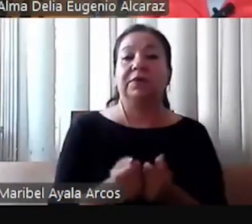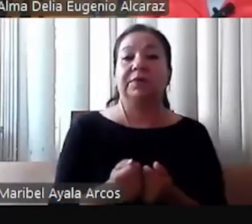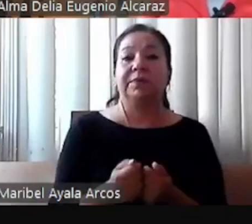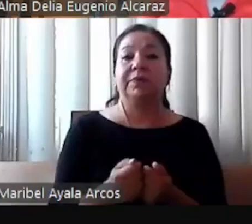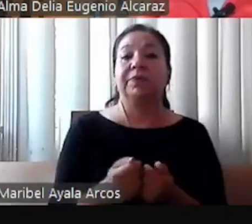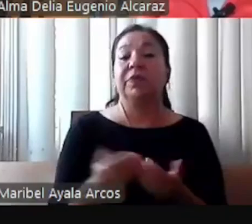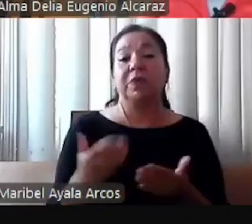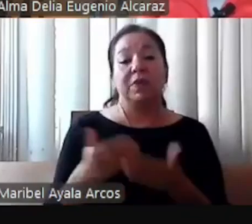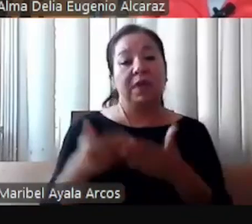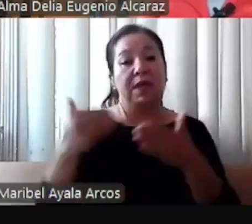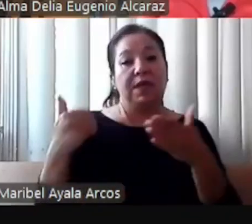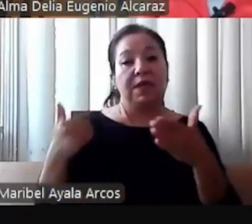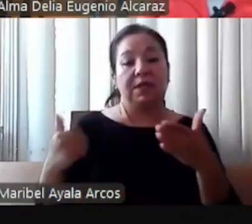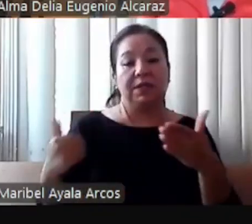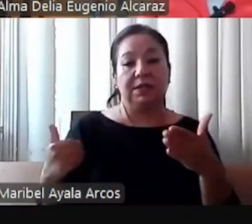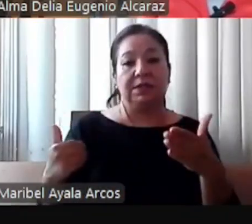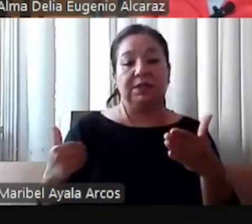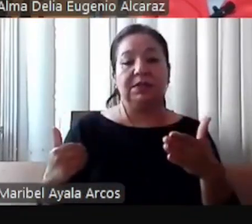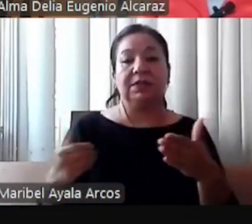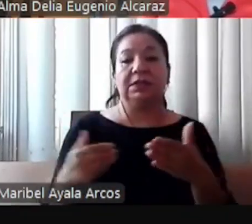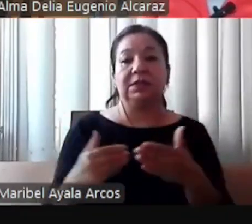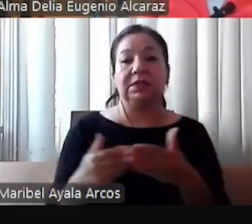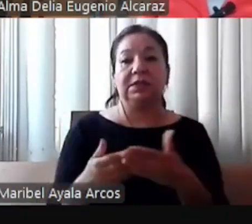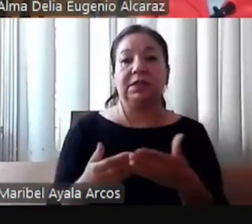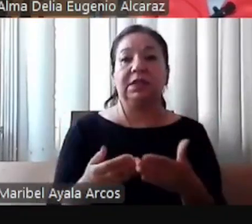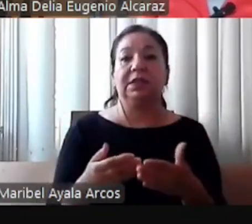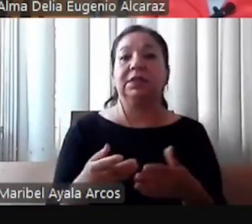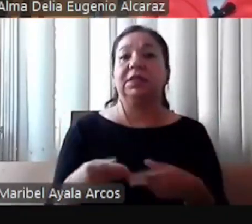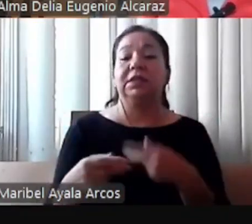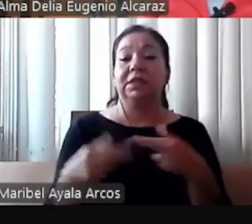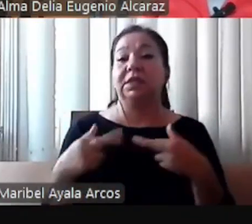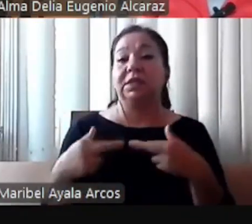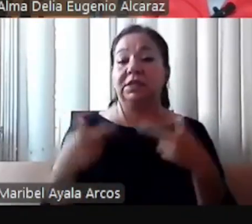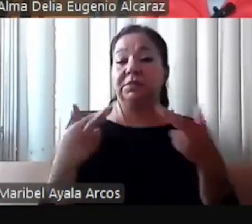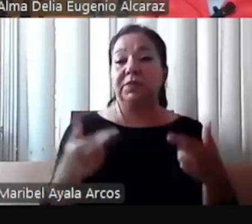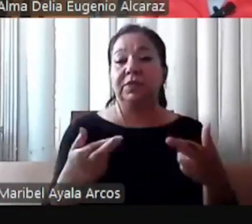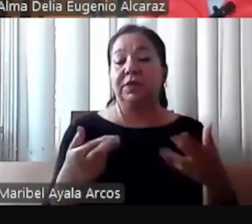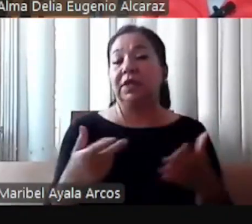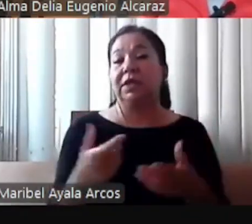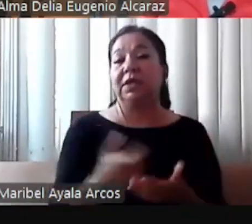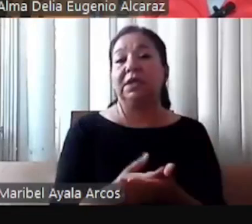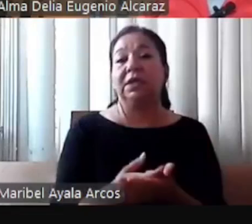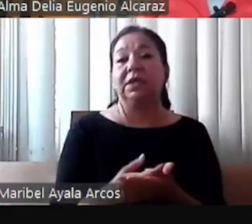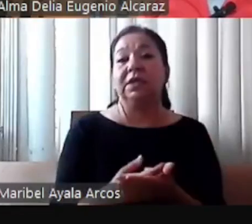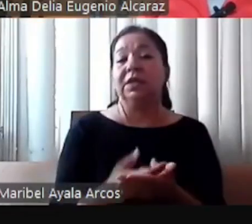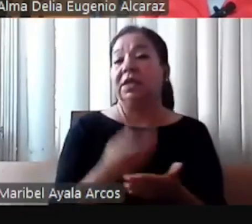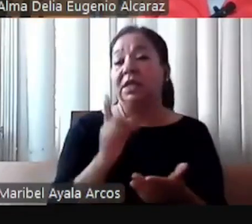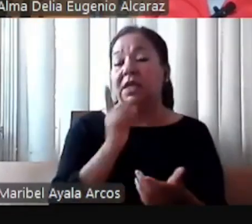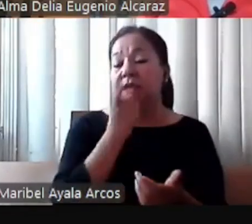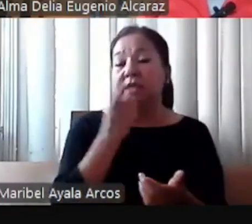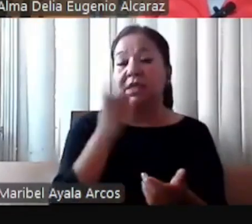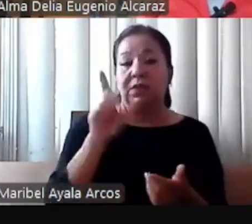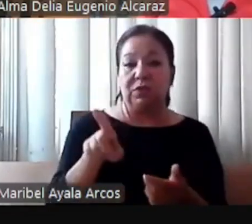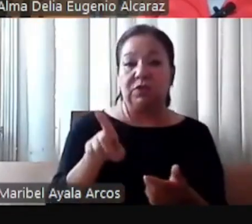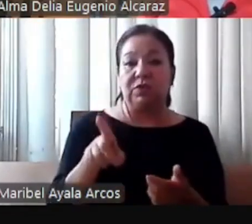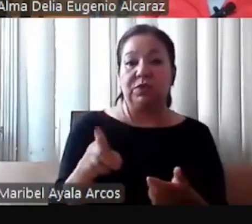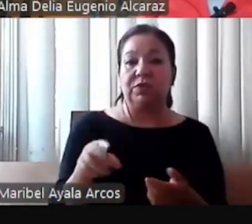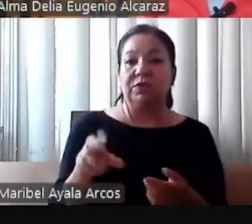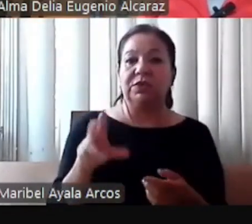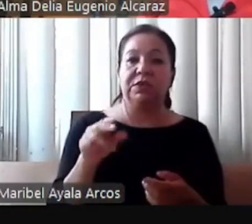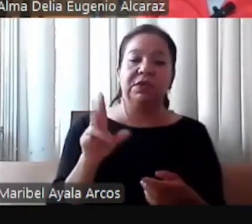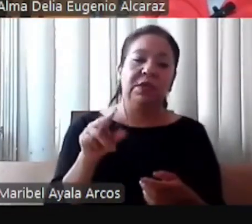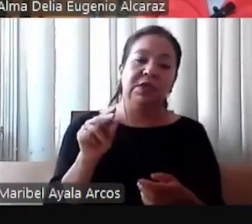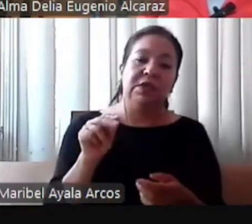anterior, se proponen los siguientes puntos resolutivos. Primero, es improcedente el recurso de apelación al rubro indicado en términos de lo expuesto en la